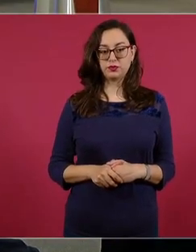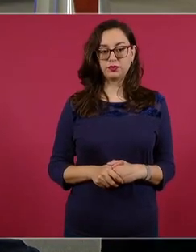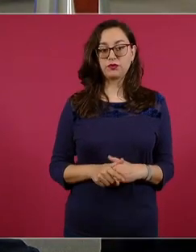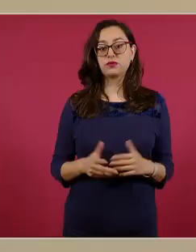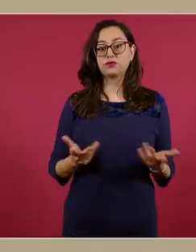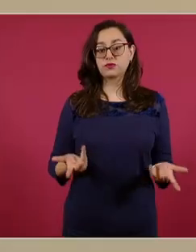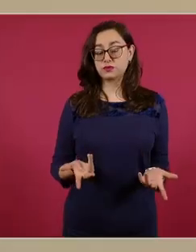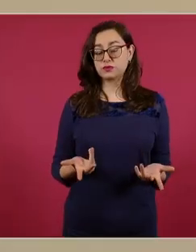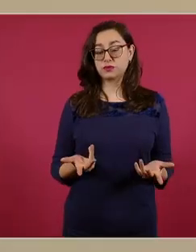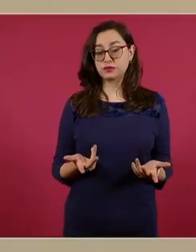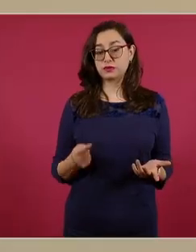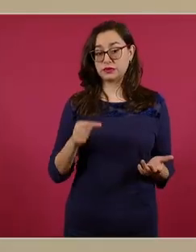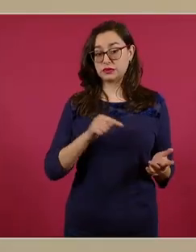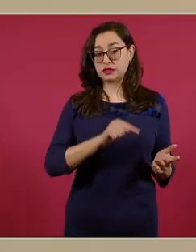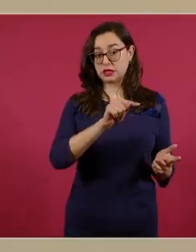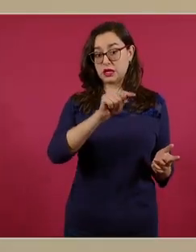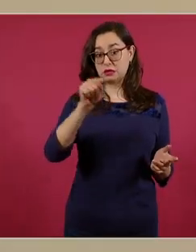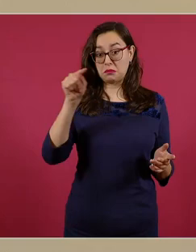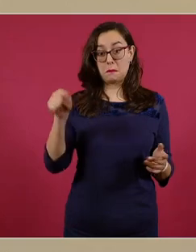mayor número de